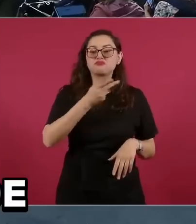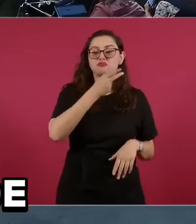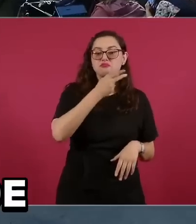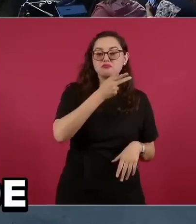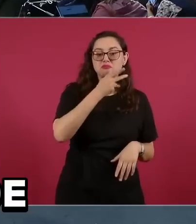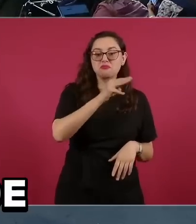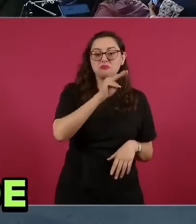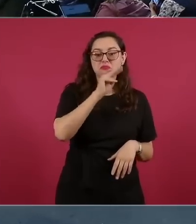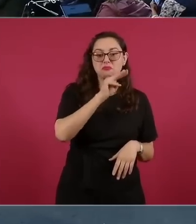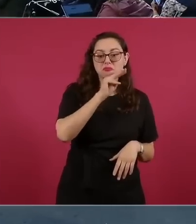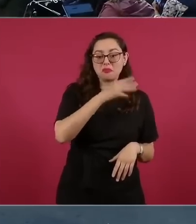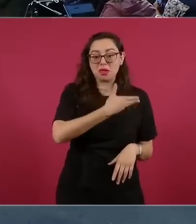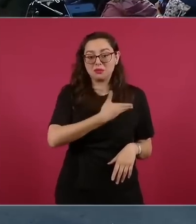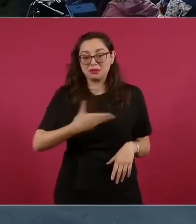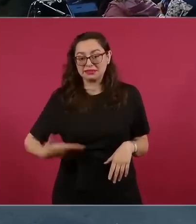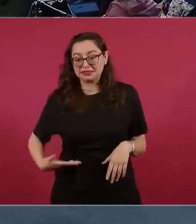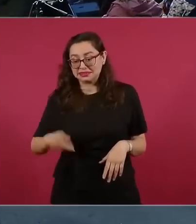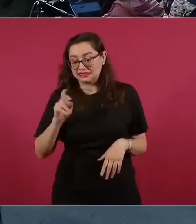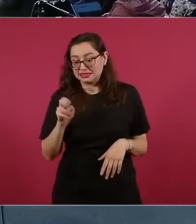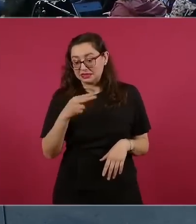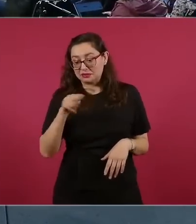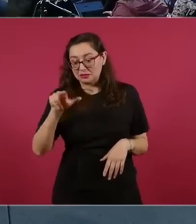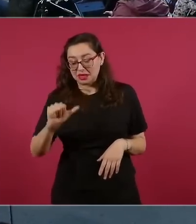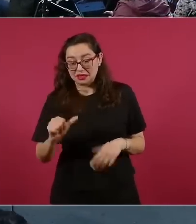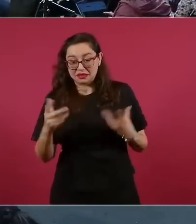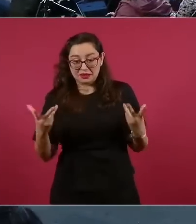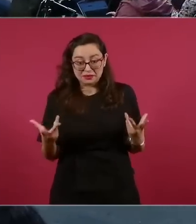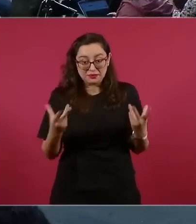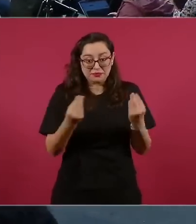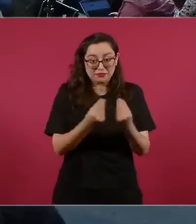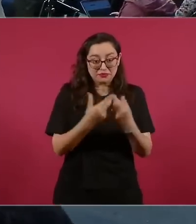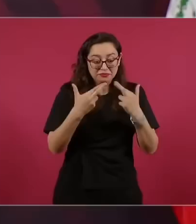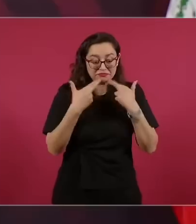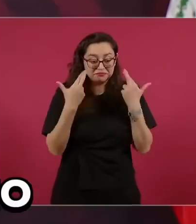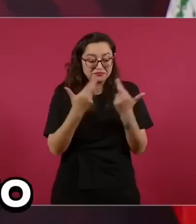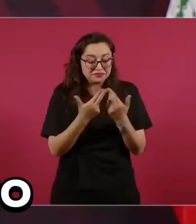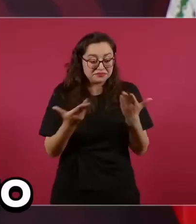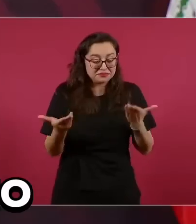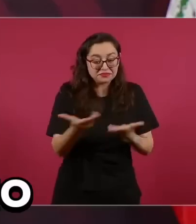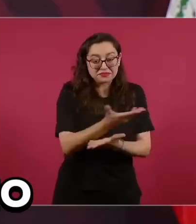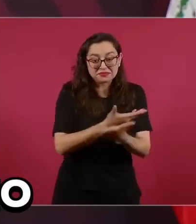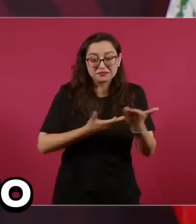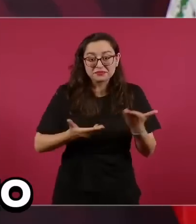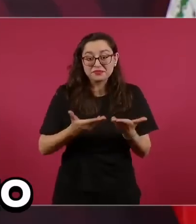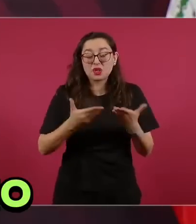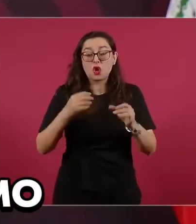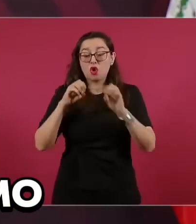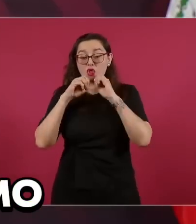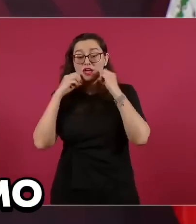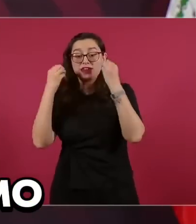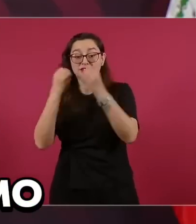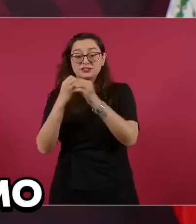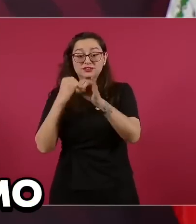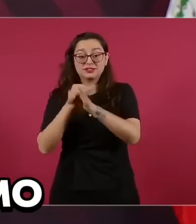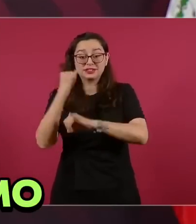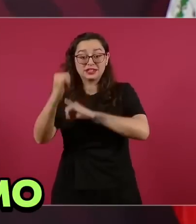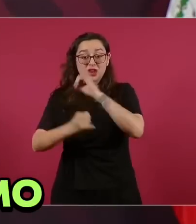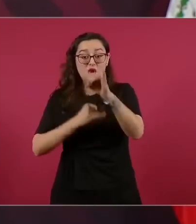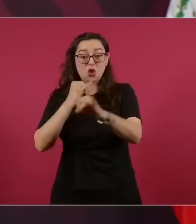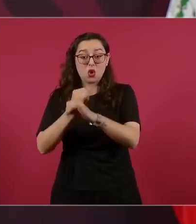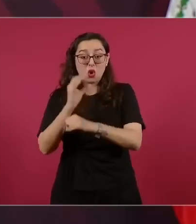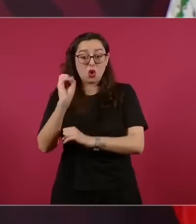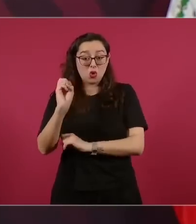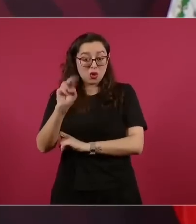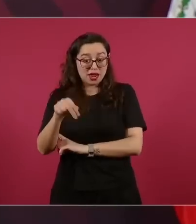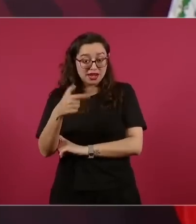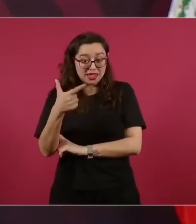los representantes de los padres, incluso con organizaciones no gubernamentales